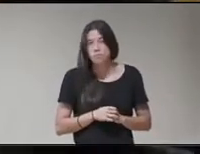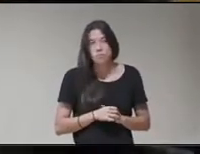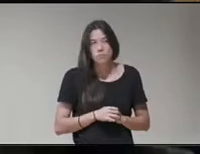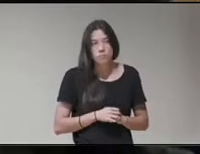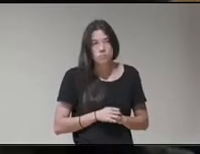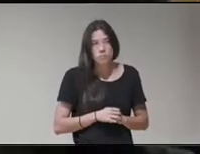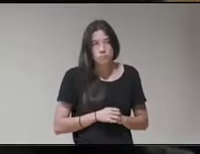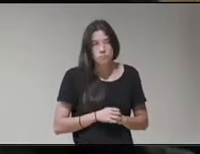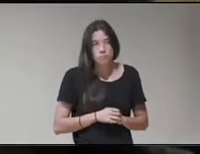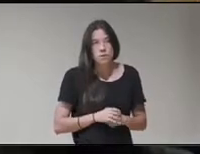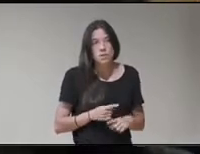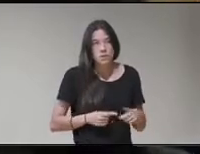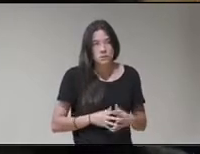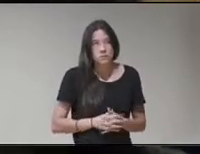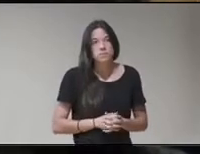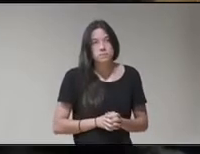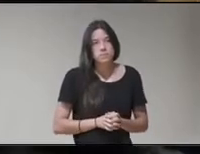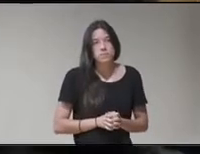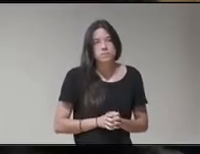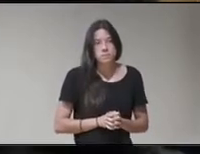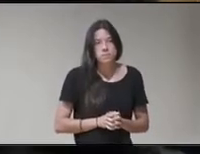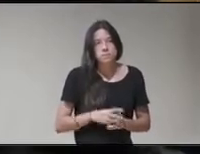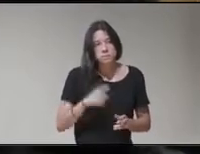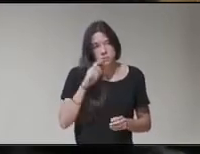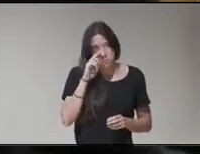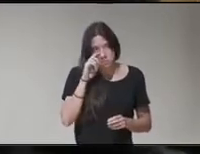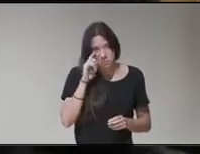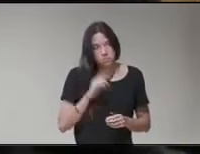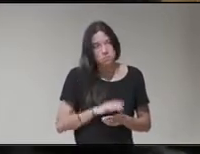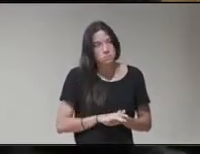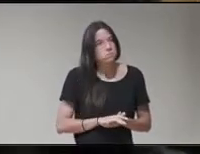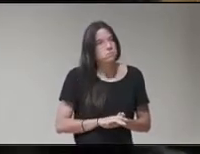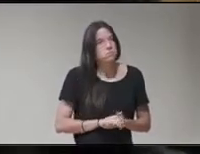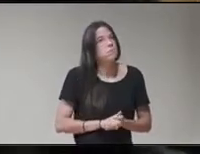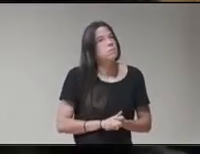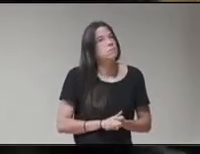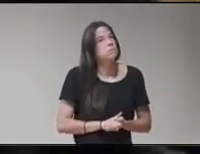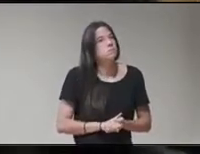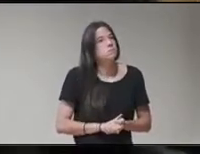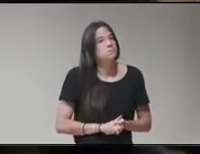Todo mi agradecimiento. Sí.